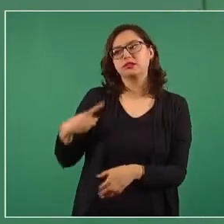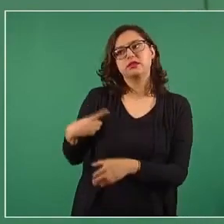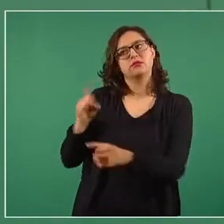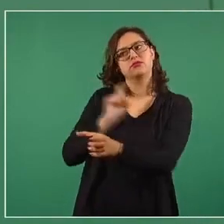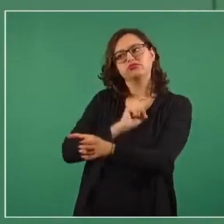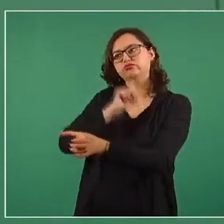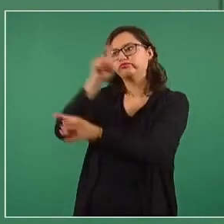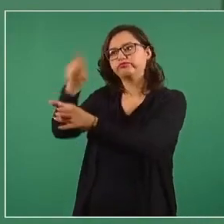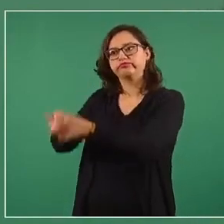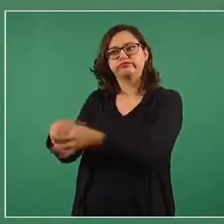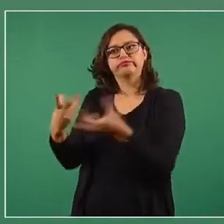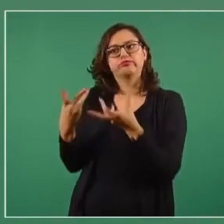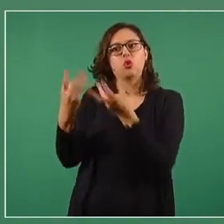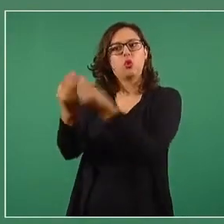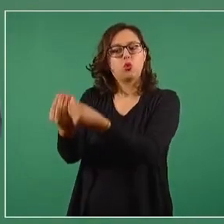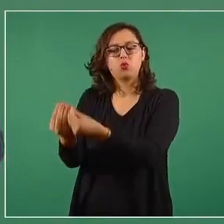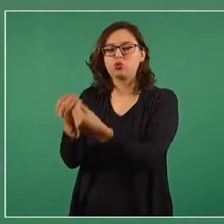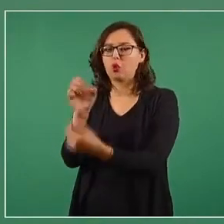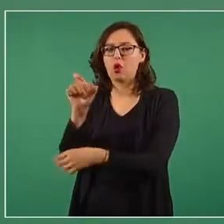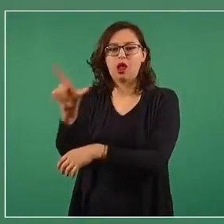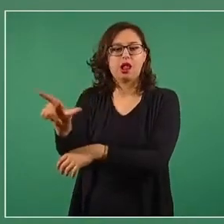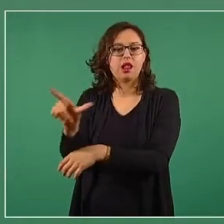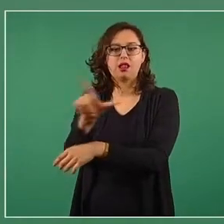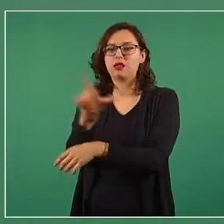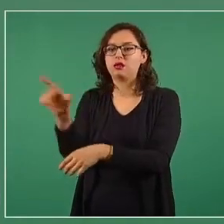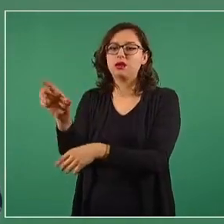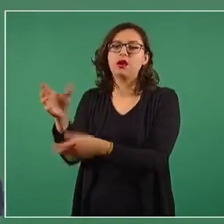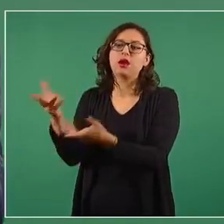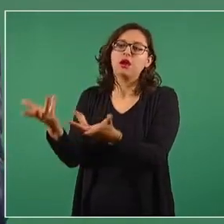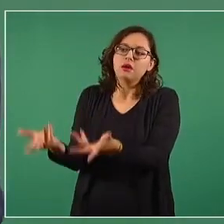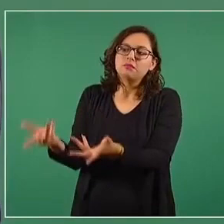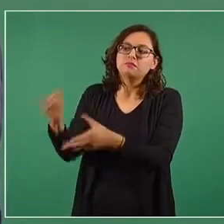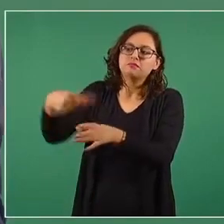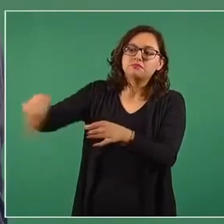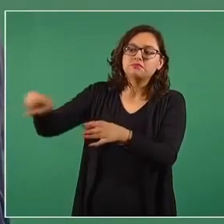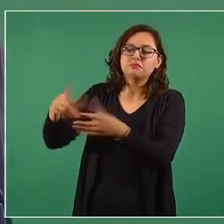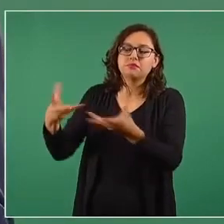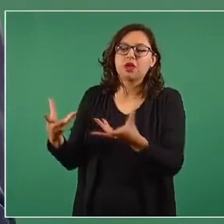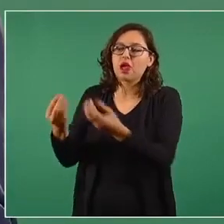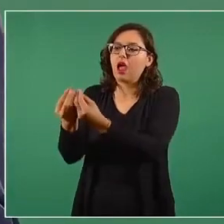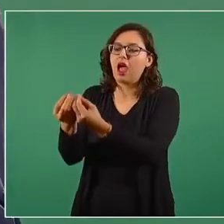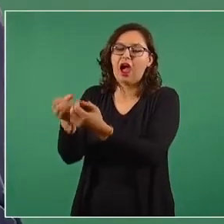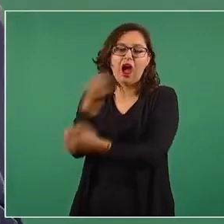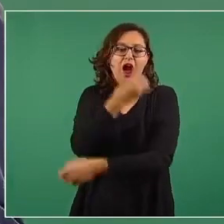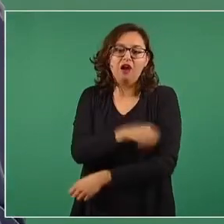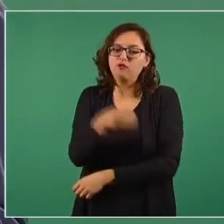sumarse, adherirse a estos grupos.